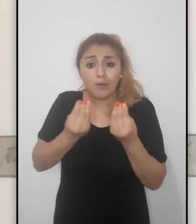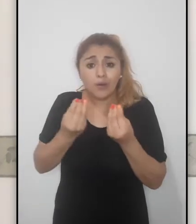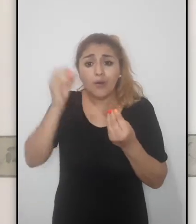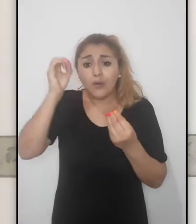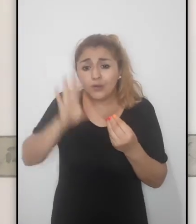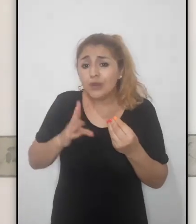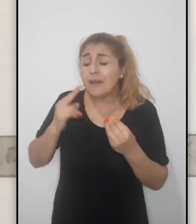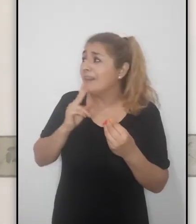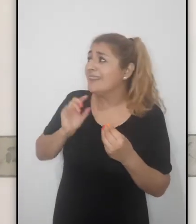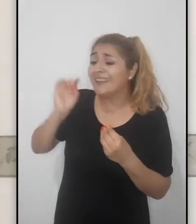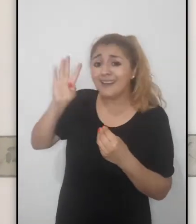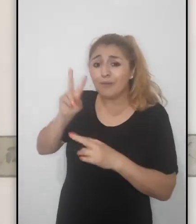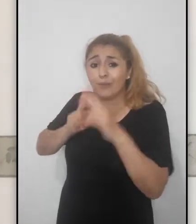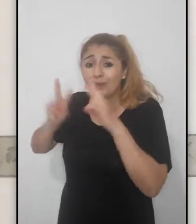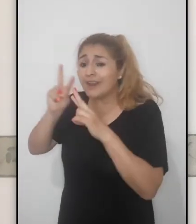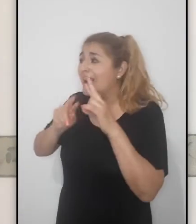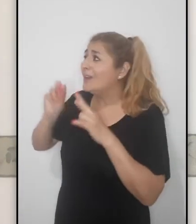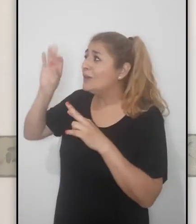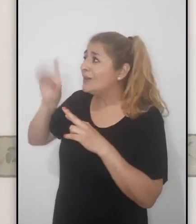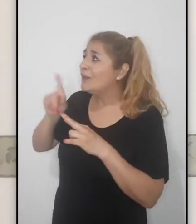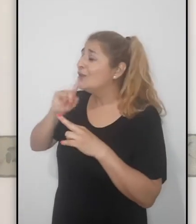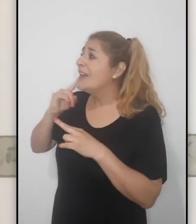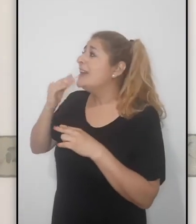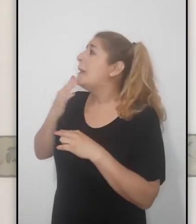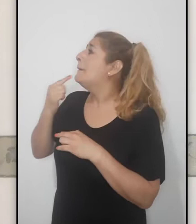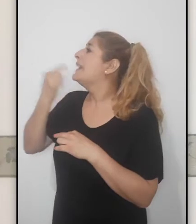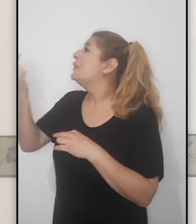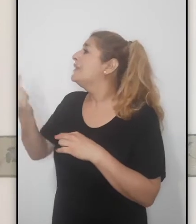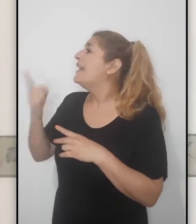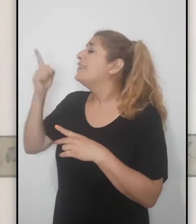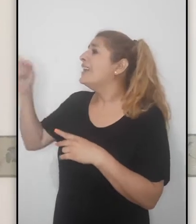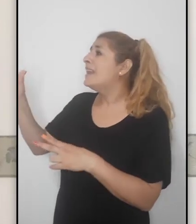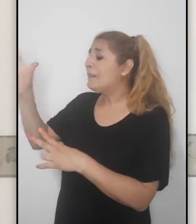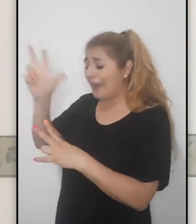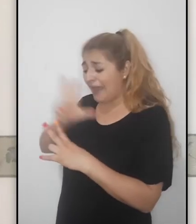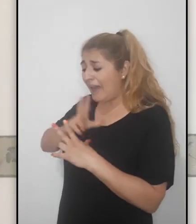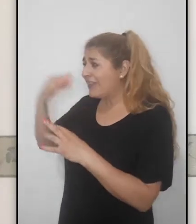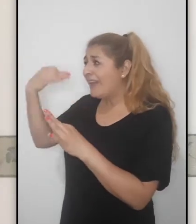juzgar solo dios es el único juez